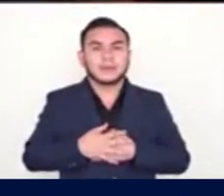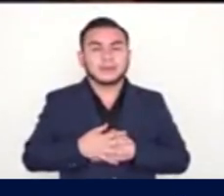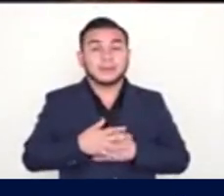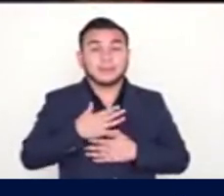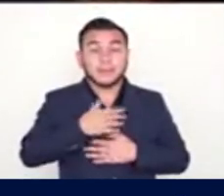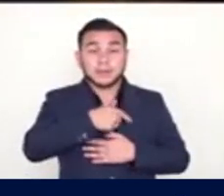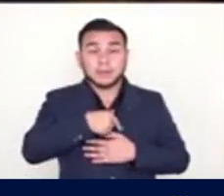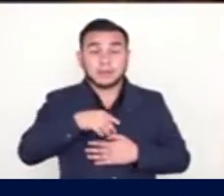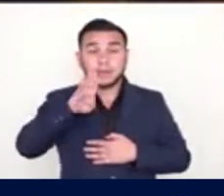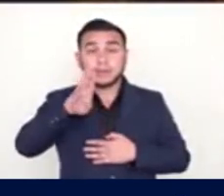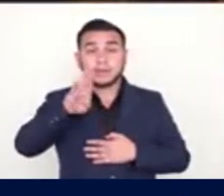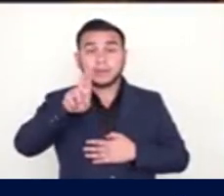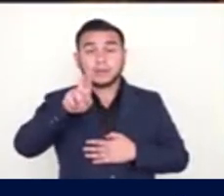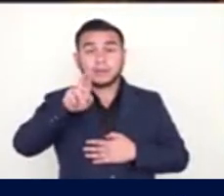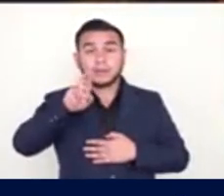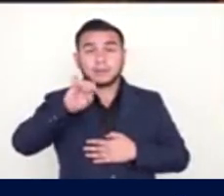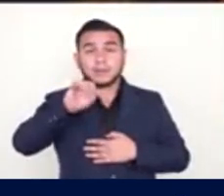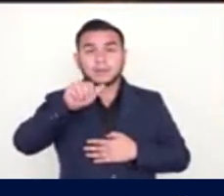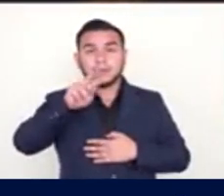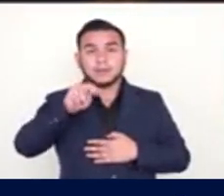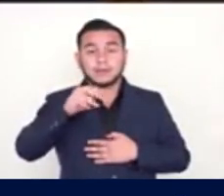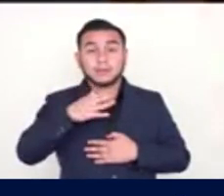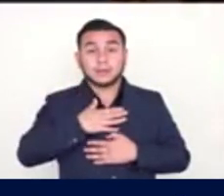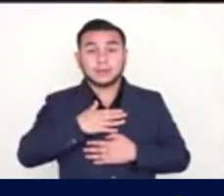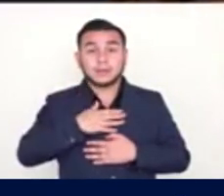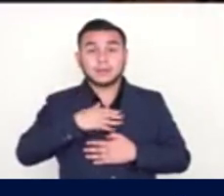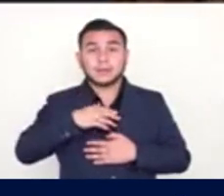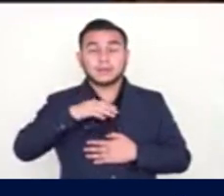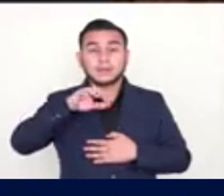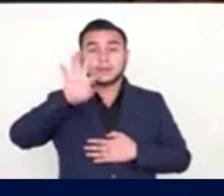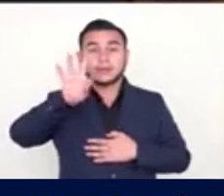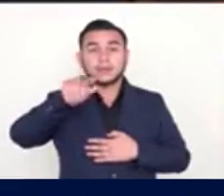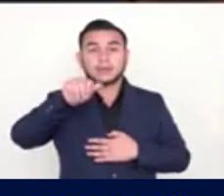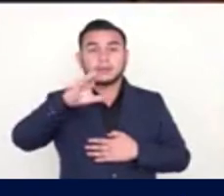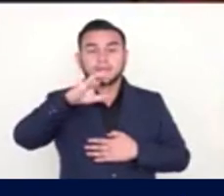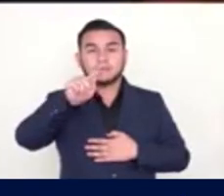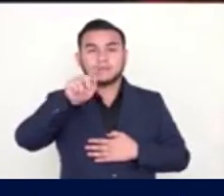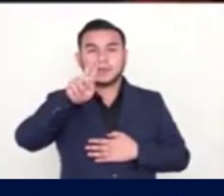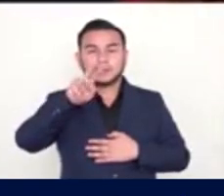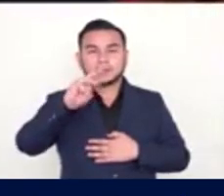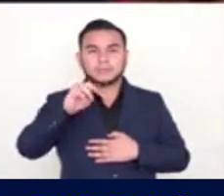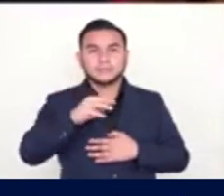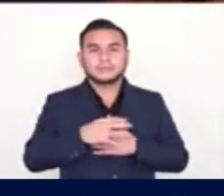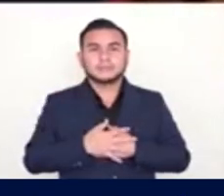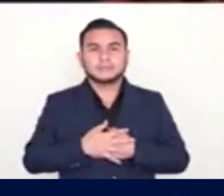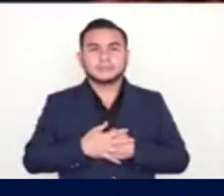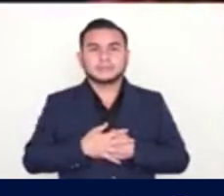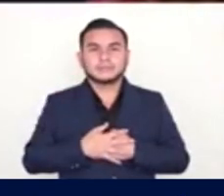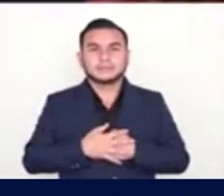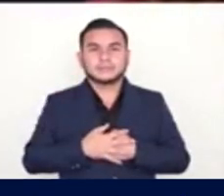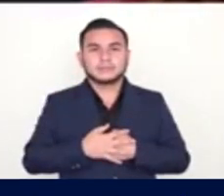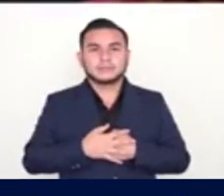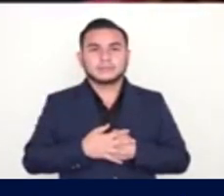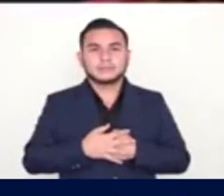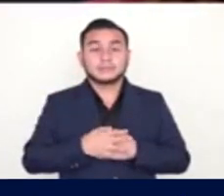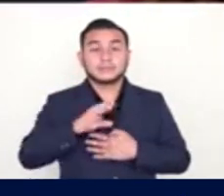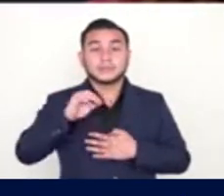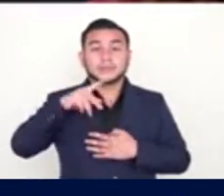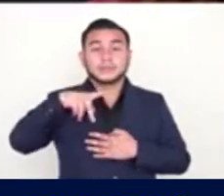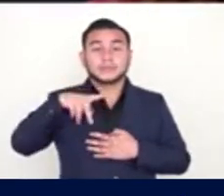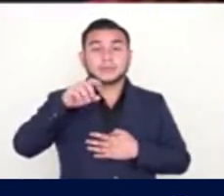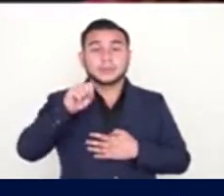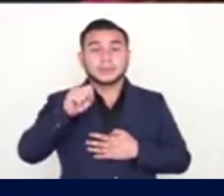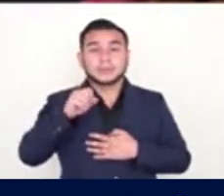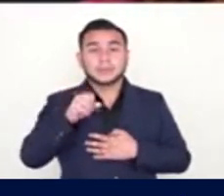Mi nombre es Brian Avelar, soy periodista de revista Factum. Ah, otro, de George Soros, sí. ¿O no? Sí, nos financia la Open Society Foundation.